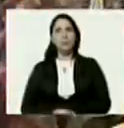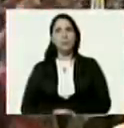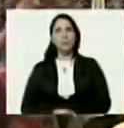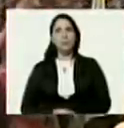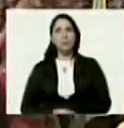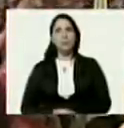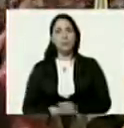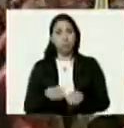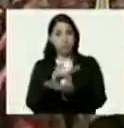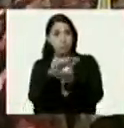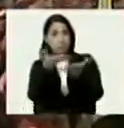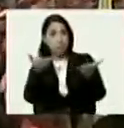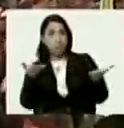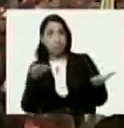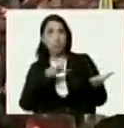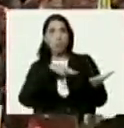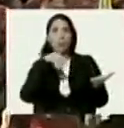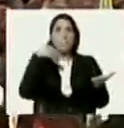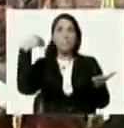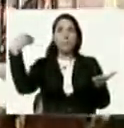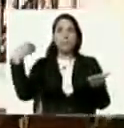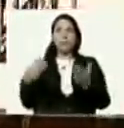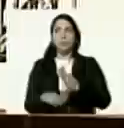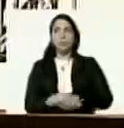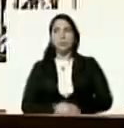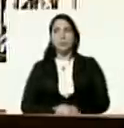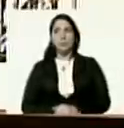Ese es el espíritu